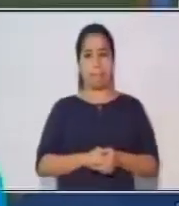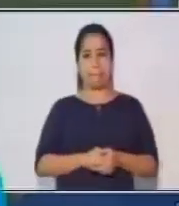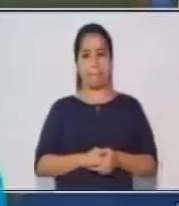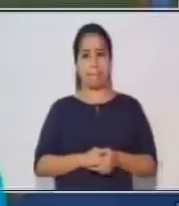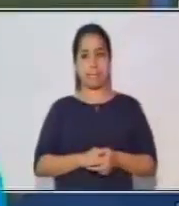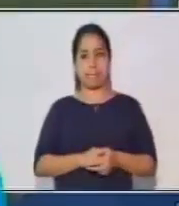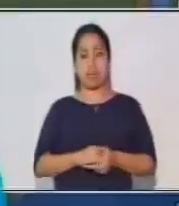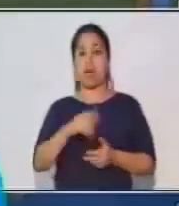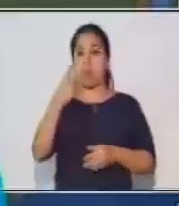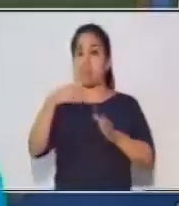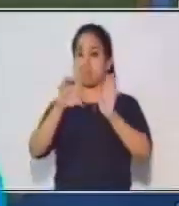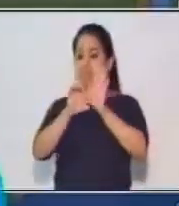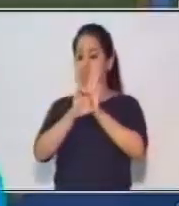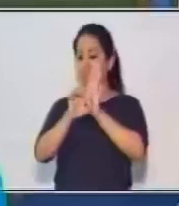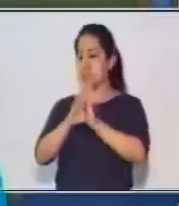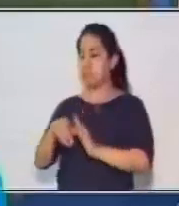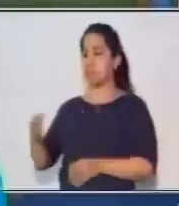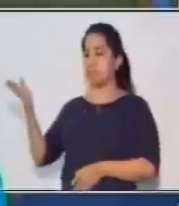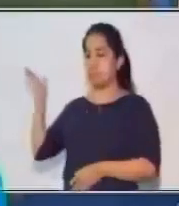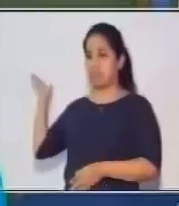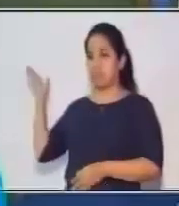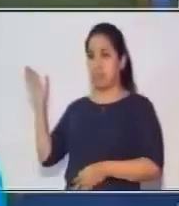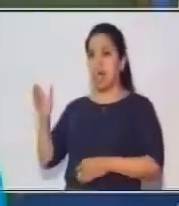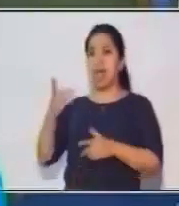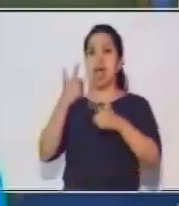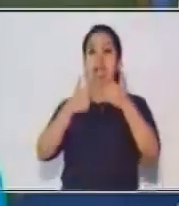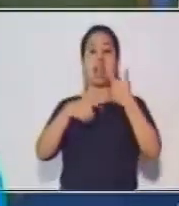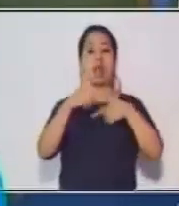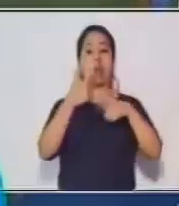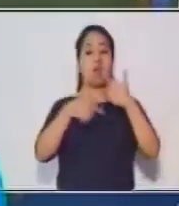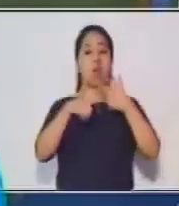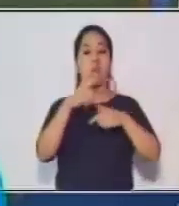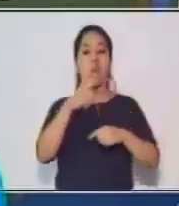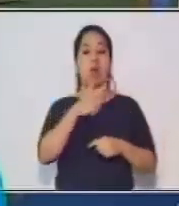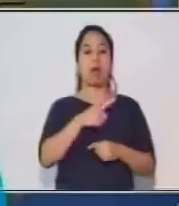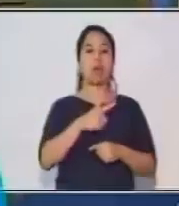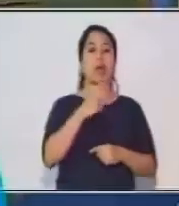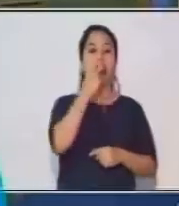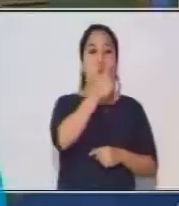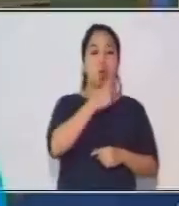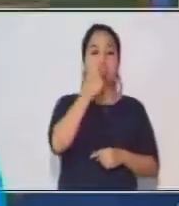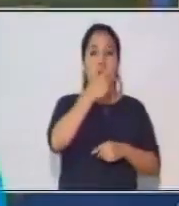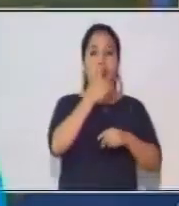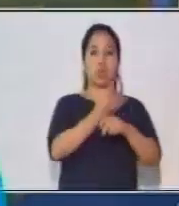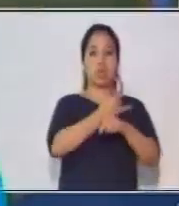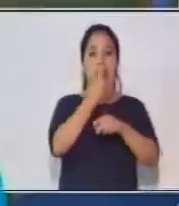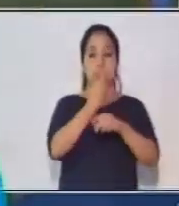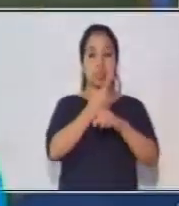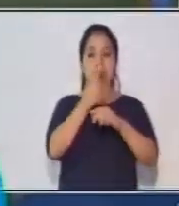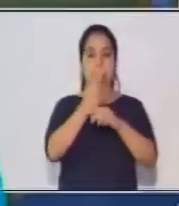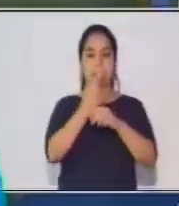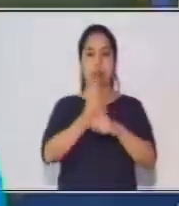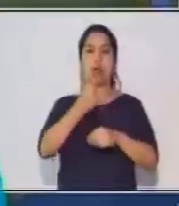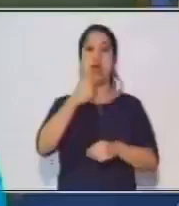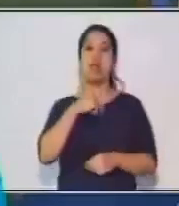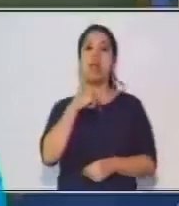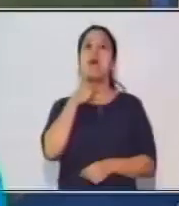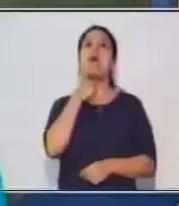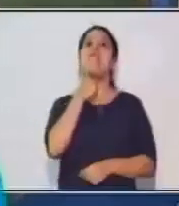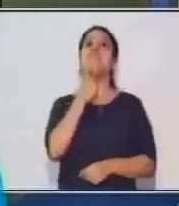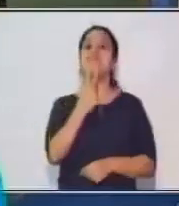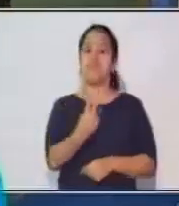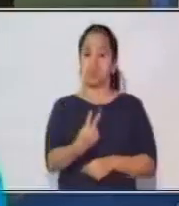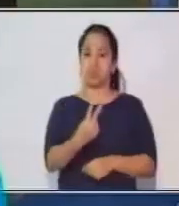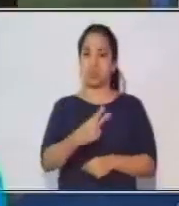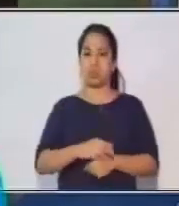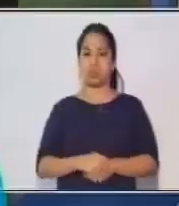Como vemos en el ejemplo, el lenguaje oral es el que utilizamos como instrumento la voz.